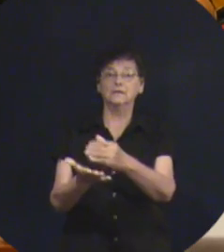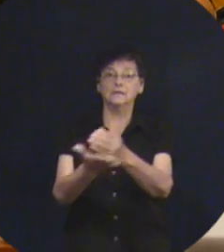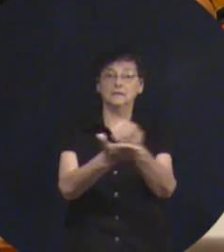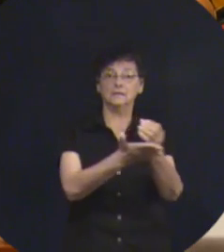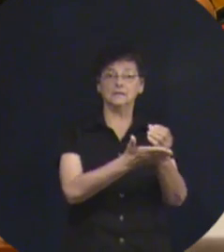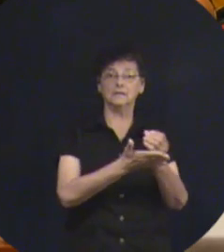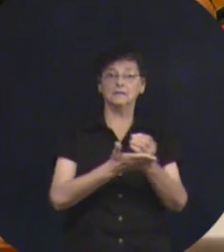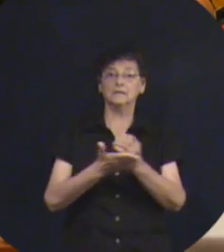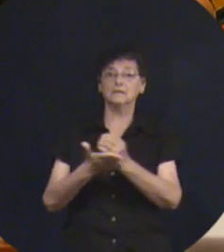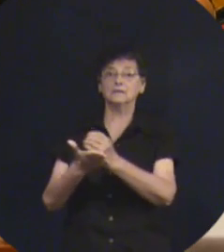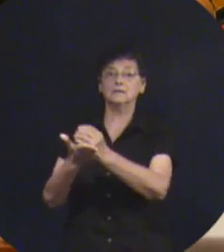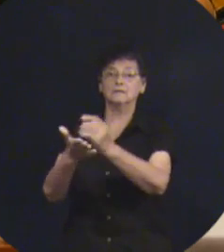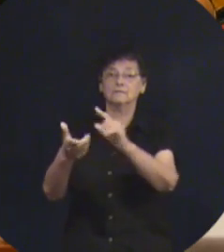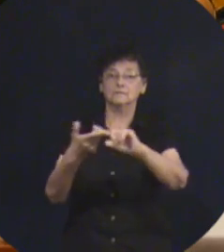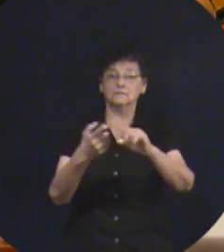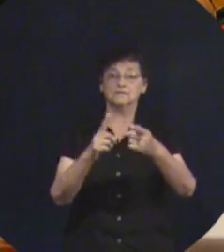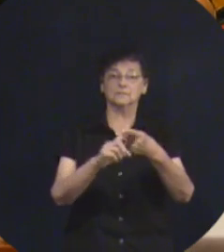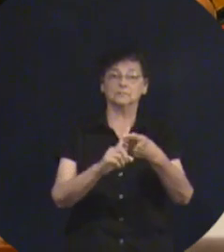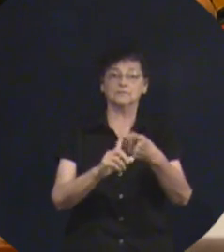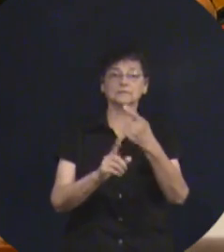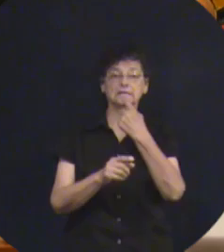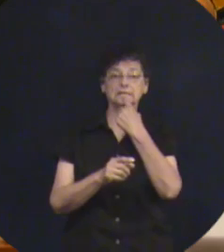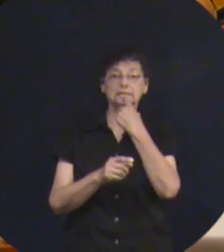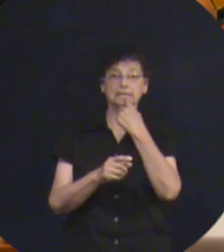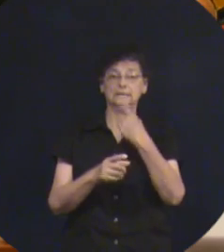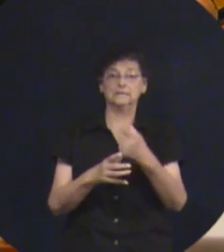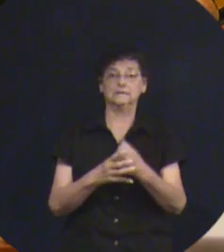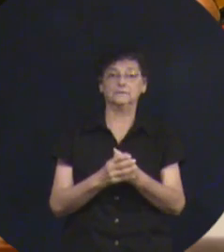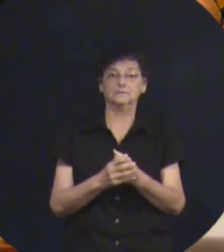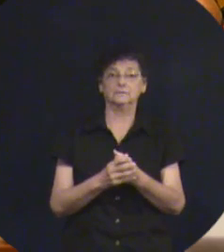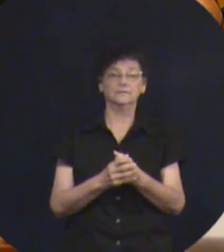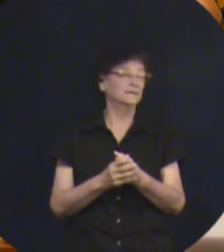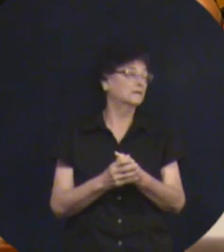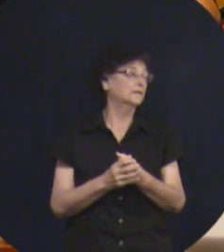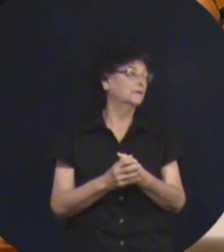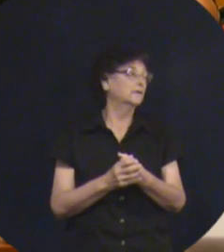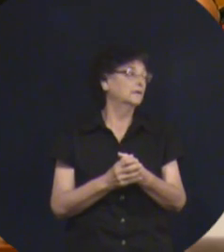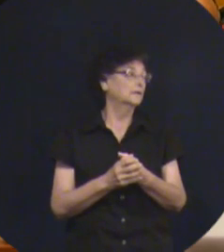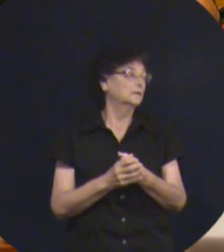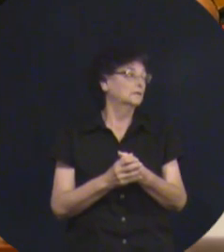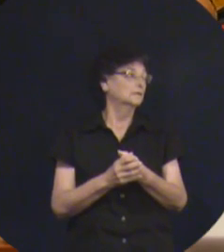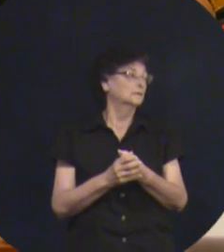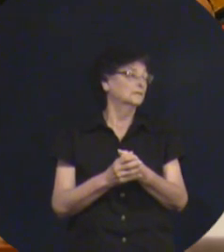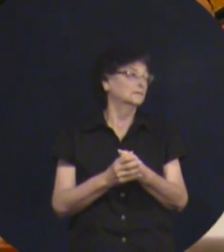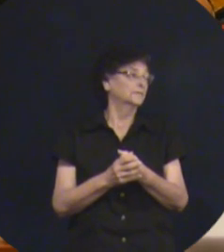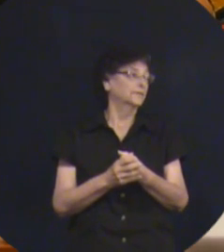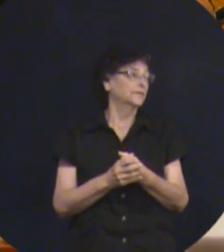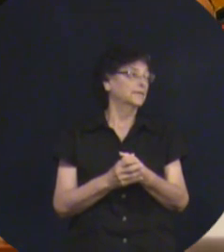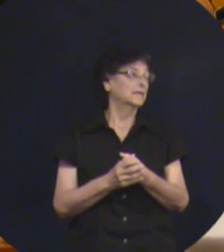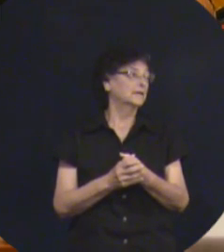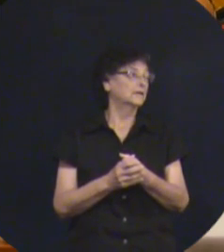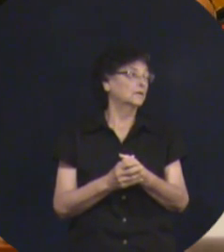dio a sus discípulos, diciendo: